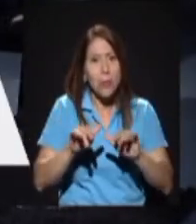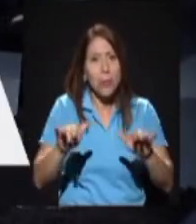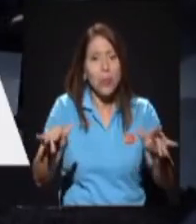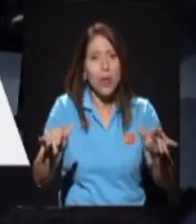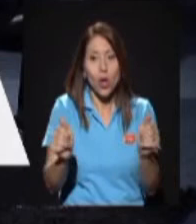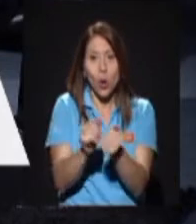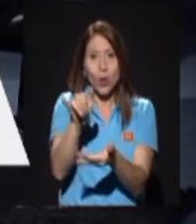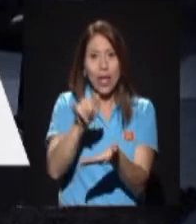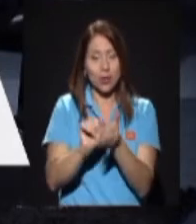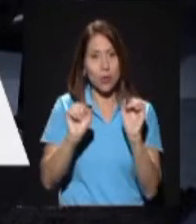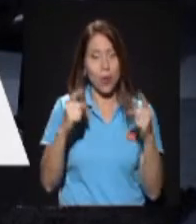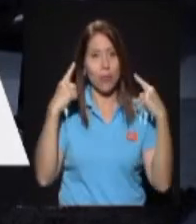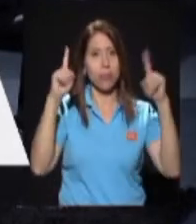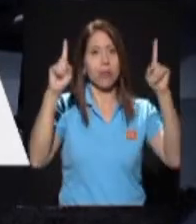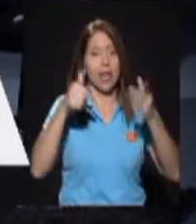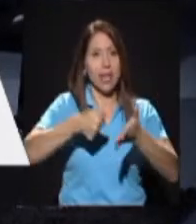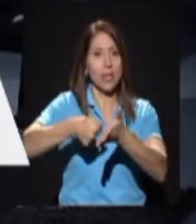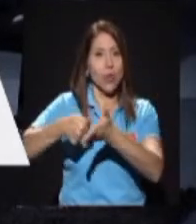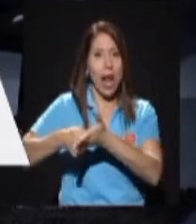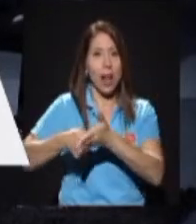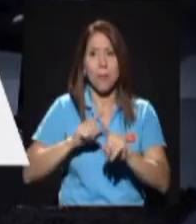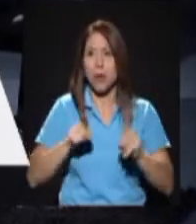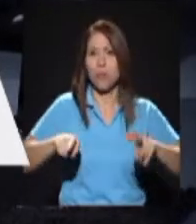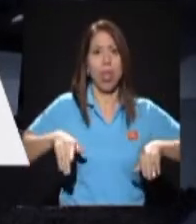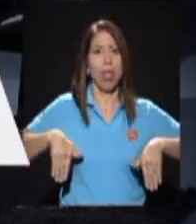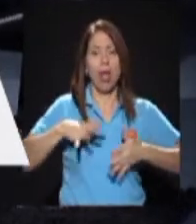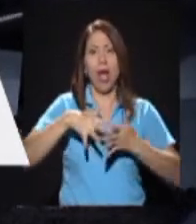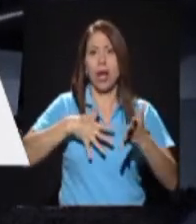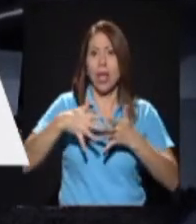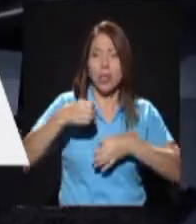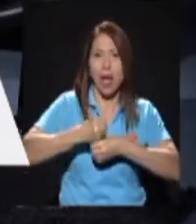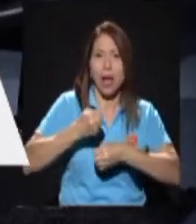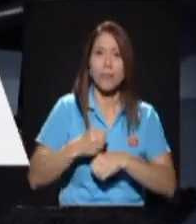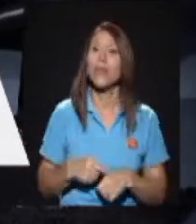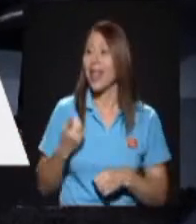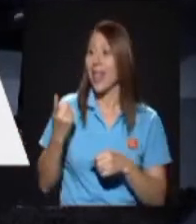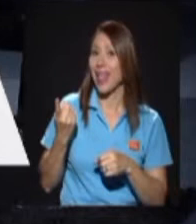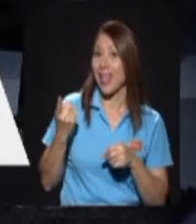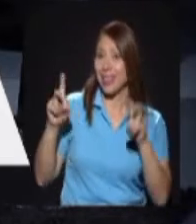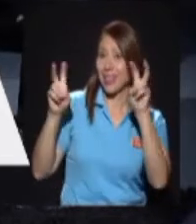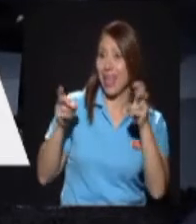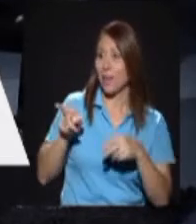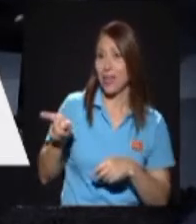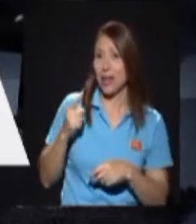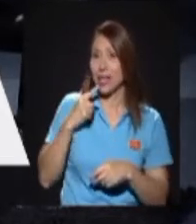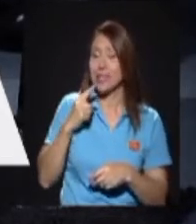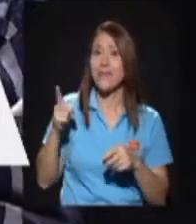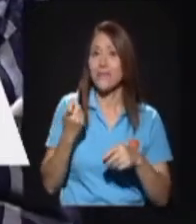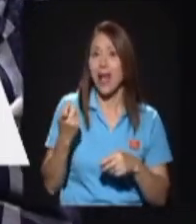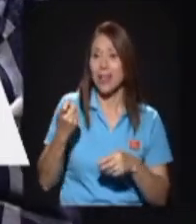éxito electoral que no tiene agenda. El tema de la falta de agenda que plantea Laura es bien serio, ¿verdad?